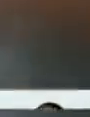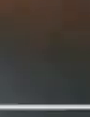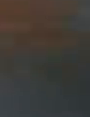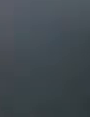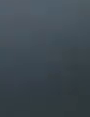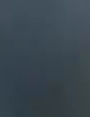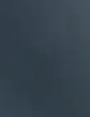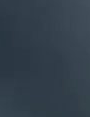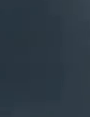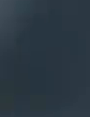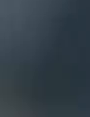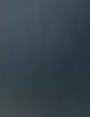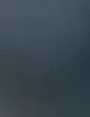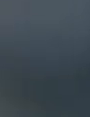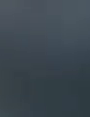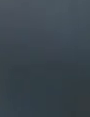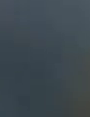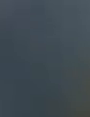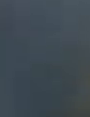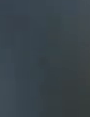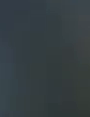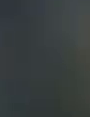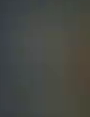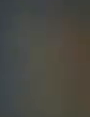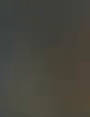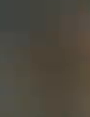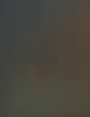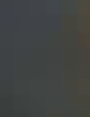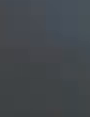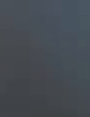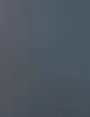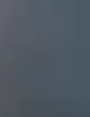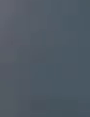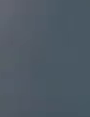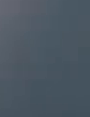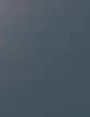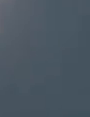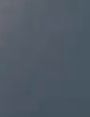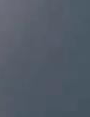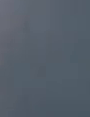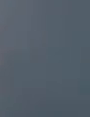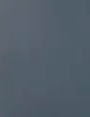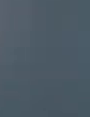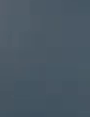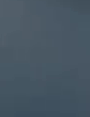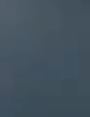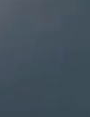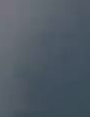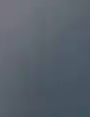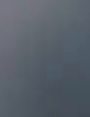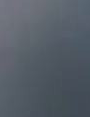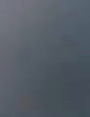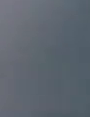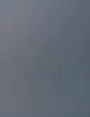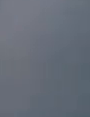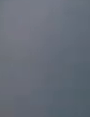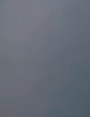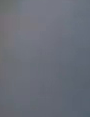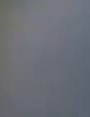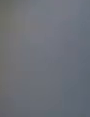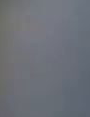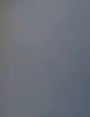Hola, que quieres ser sentido. Por eso vete, amiga, con mi nombre de cara y date